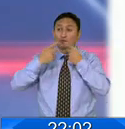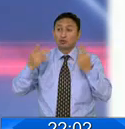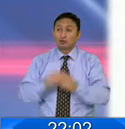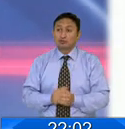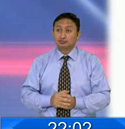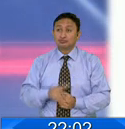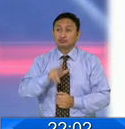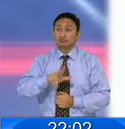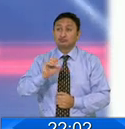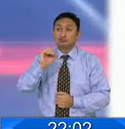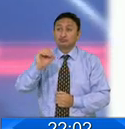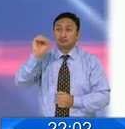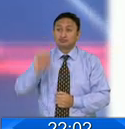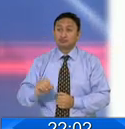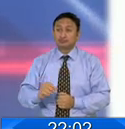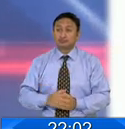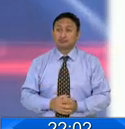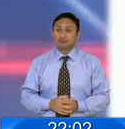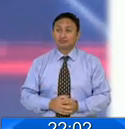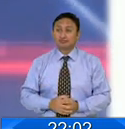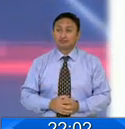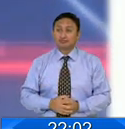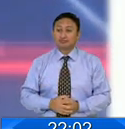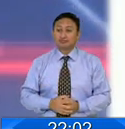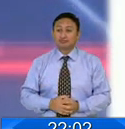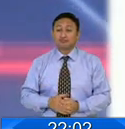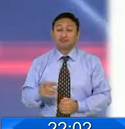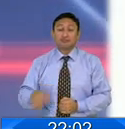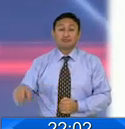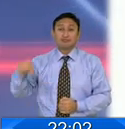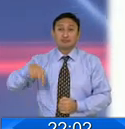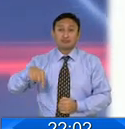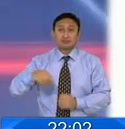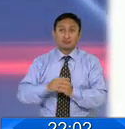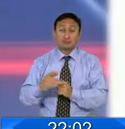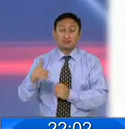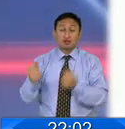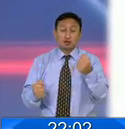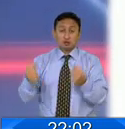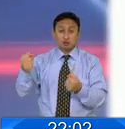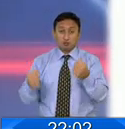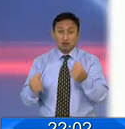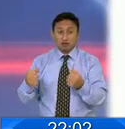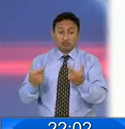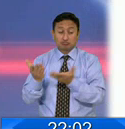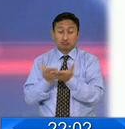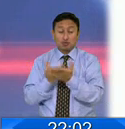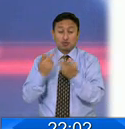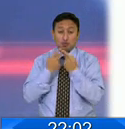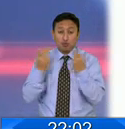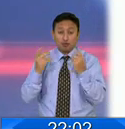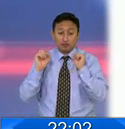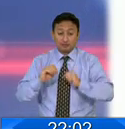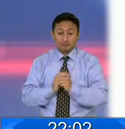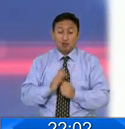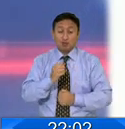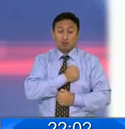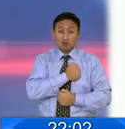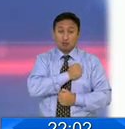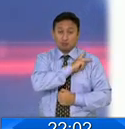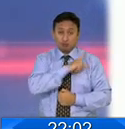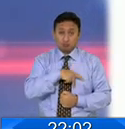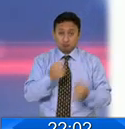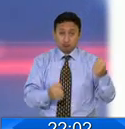con un 30% de su aforo máximo, teniendo en consideración que tanto estos vehículos de servicio público como autos de uso